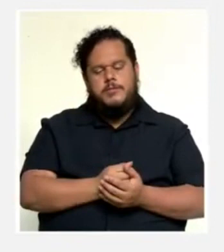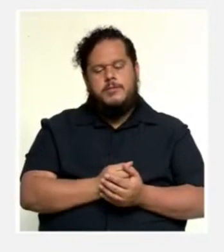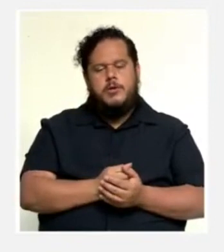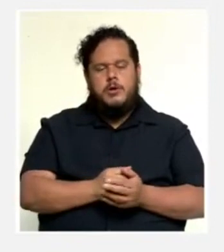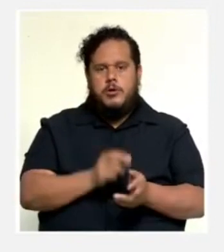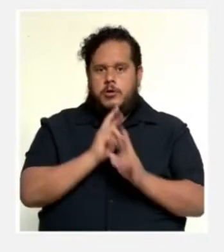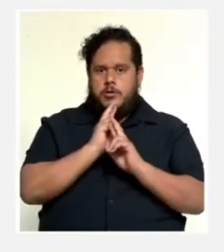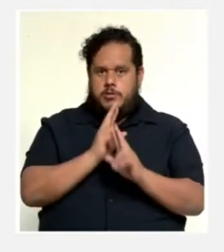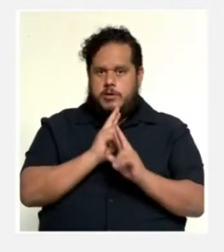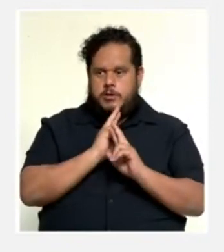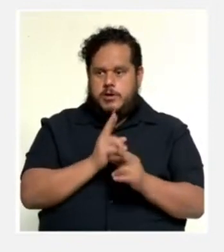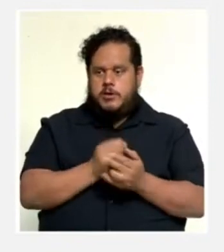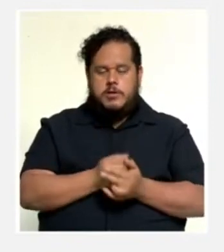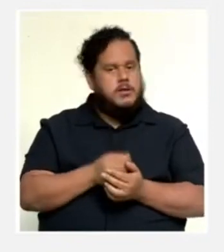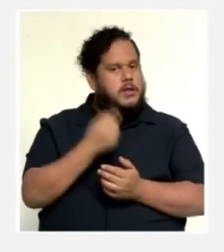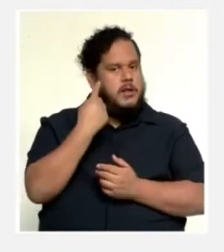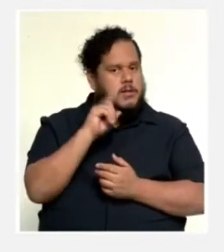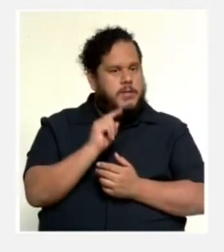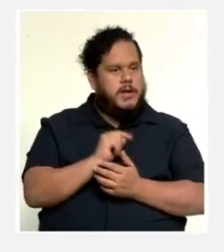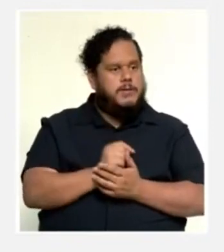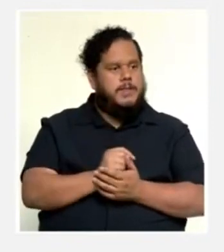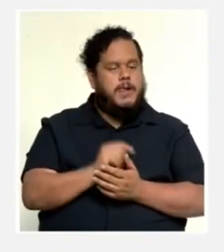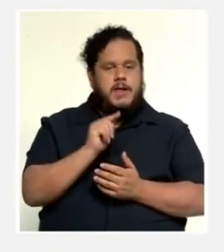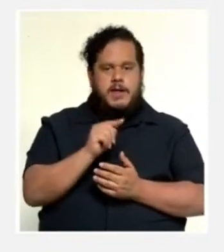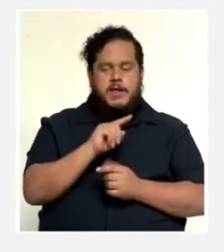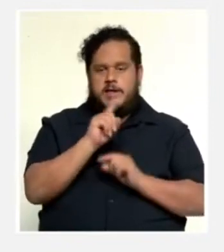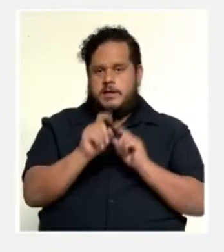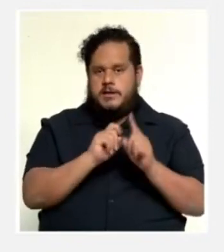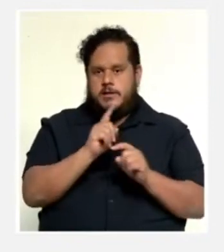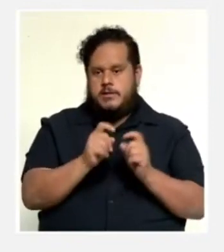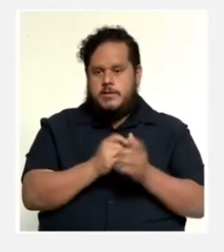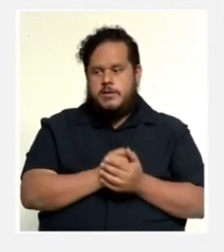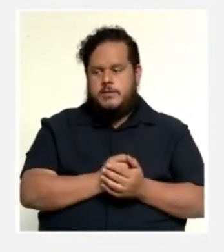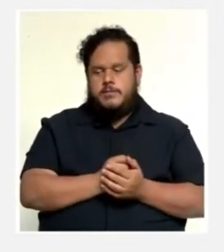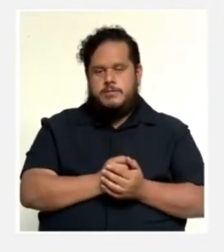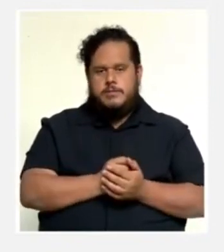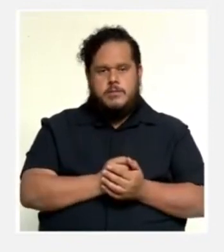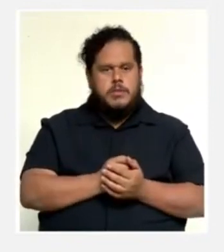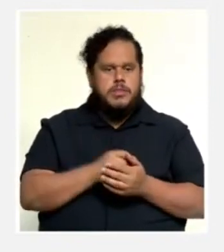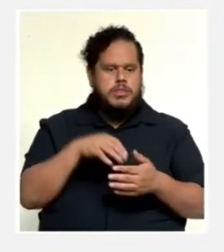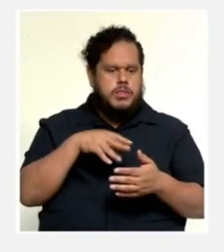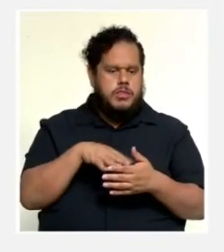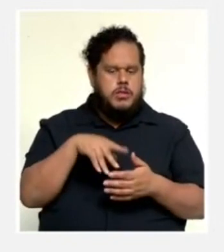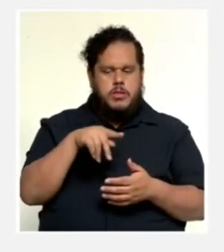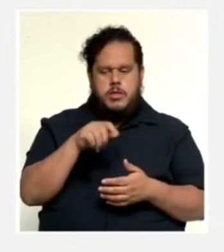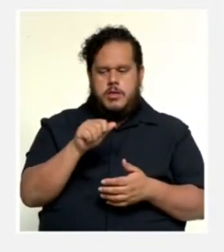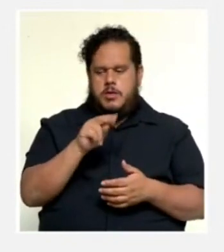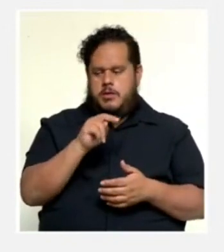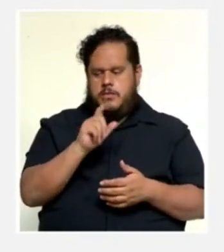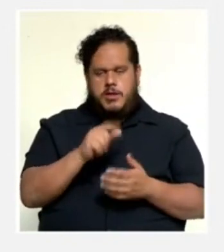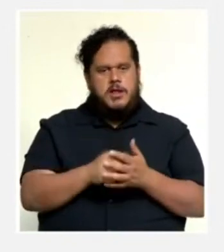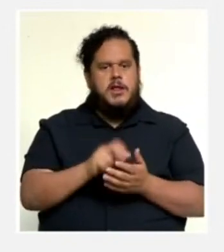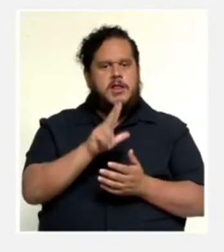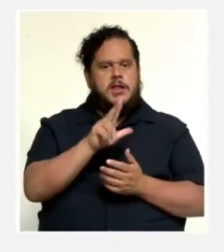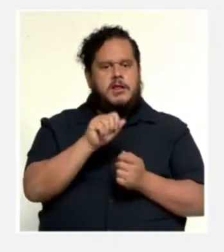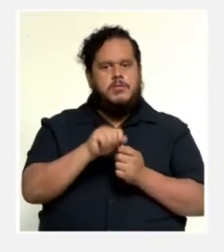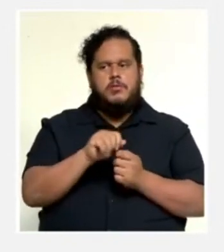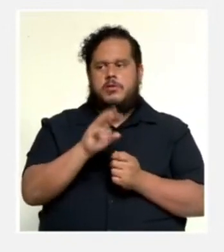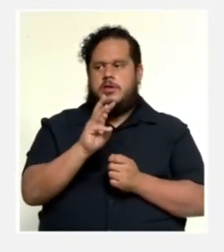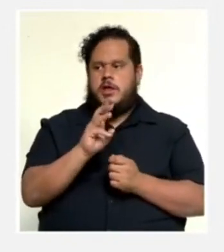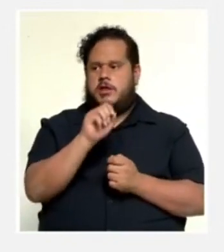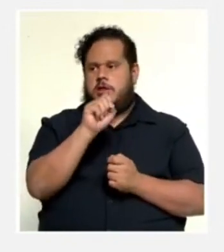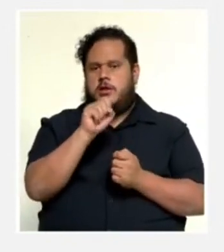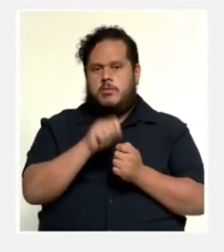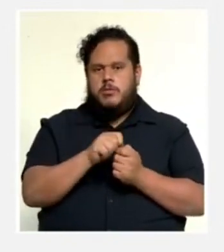Los resultados para esta encuesta, para este estudio de panel, es de 3.6 puntos porcentuales. Me